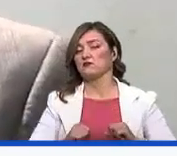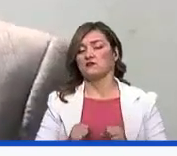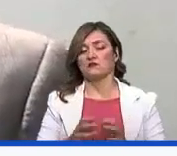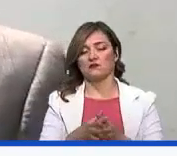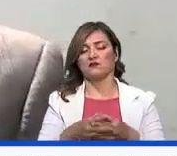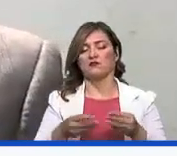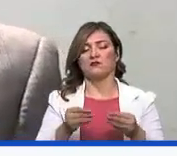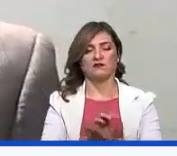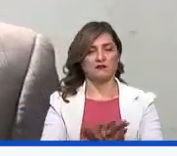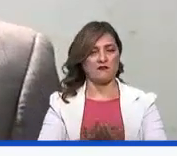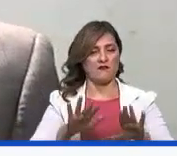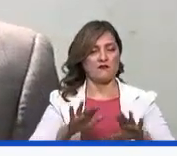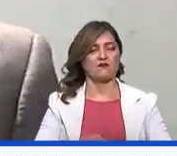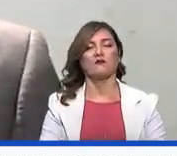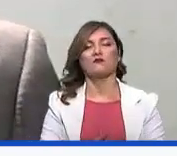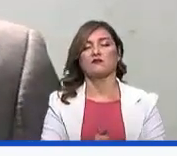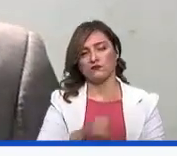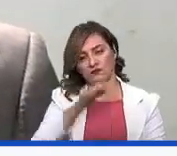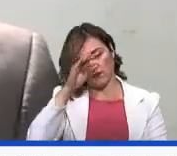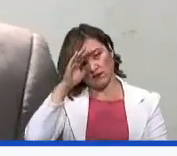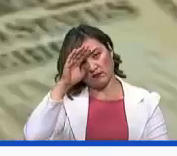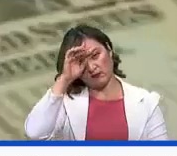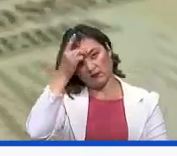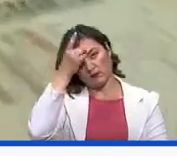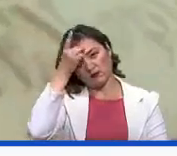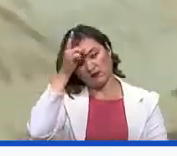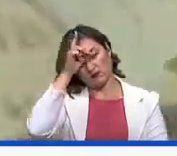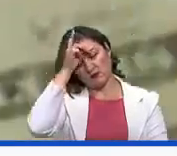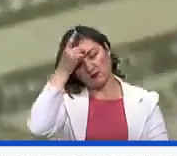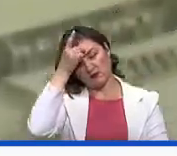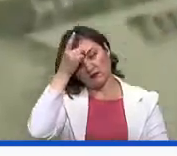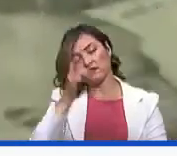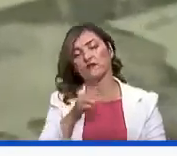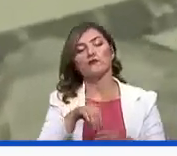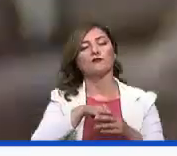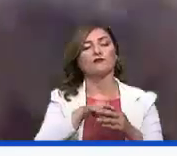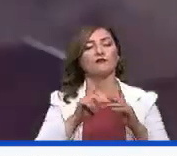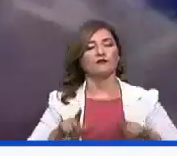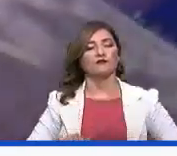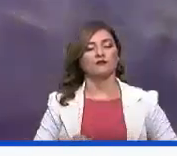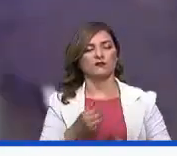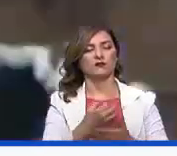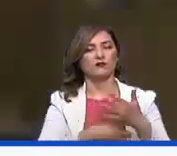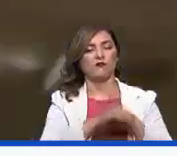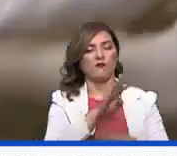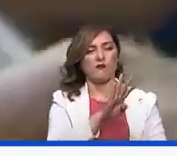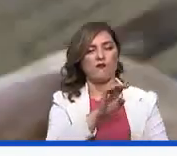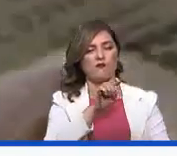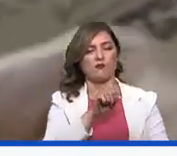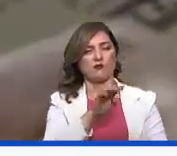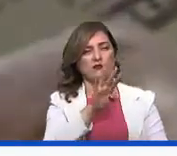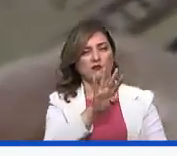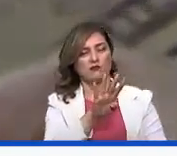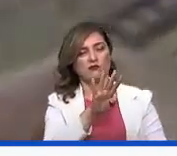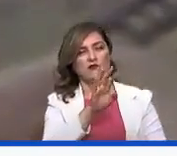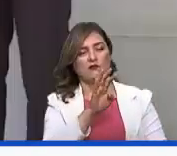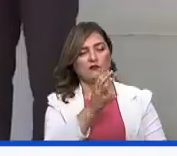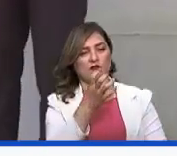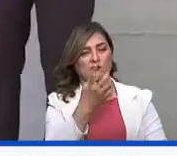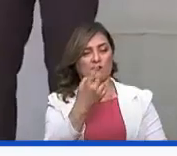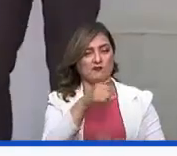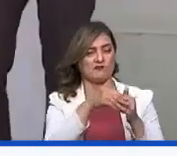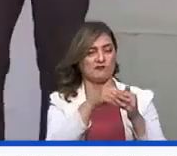solución definitiva a esta deuda que se ha venido acumulando. Solo en el Fondo de Salud se adeuda 4.414 millones de